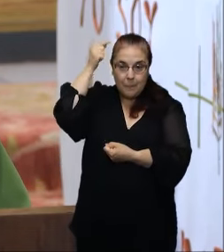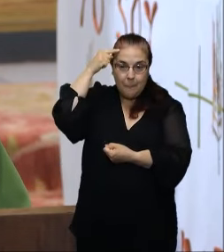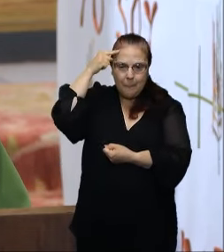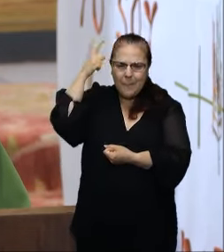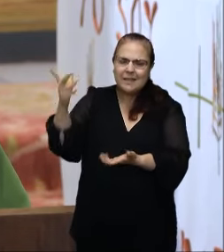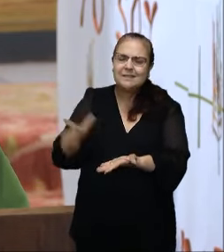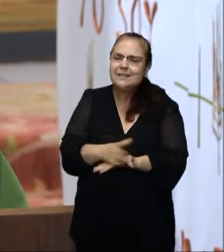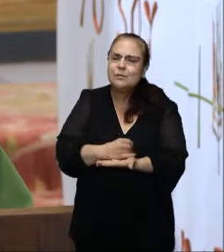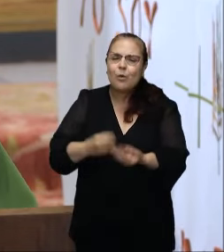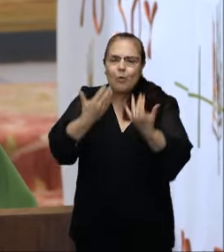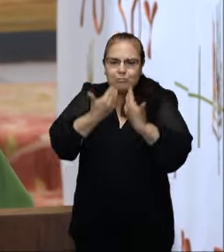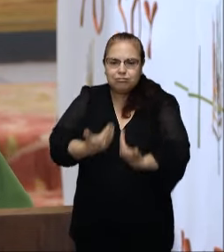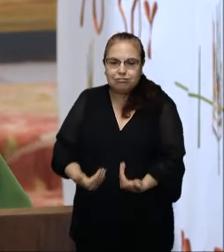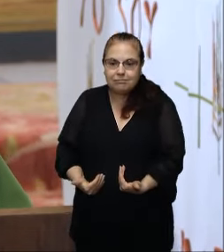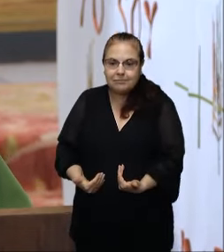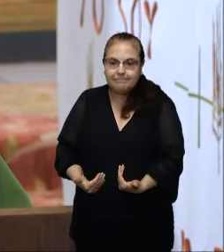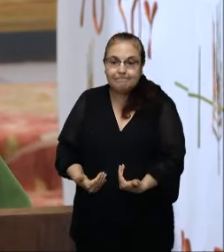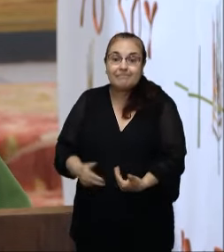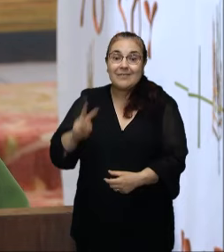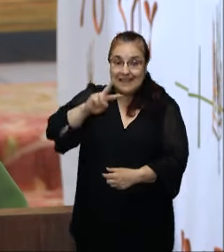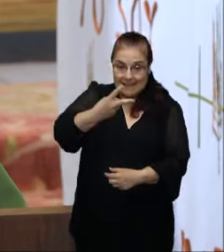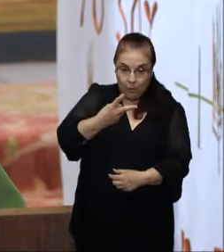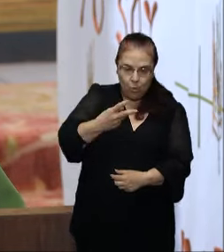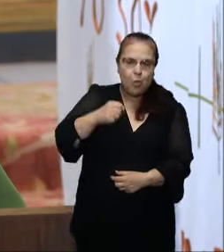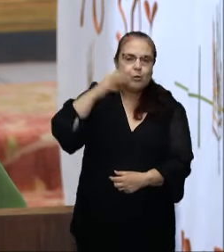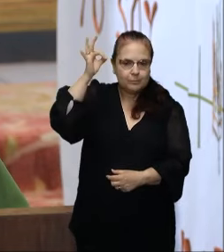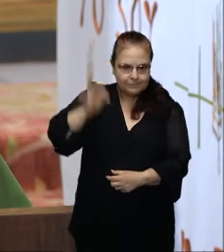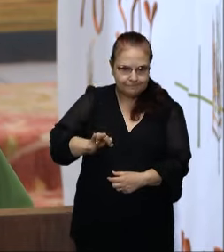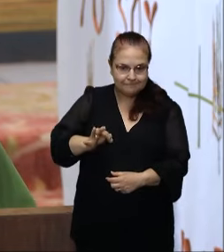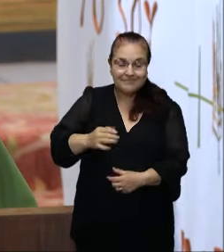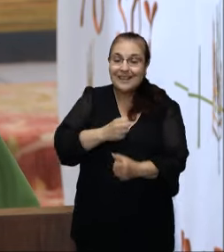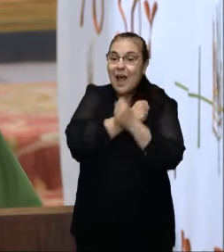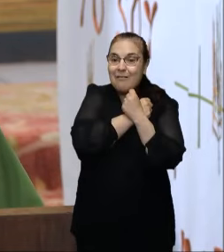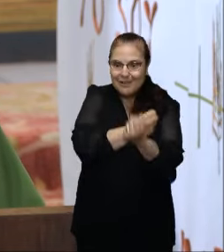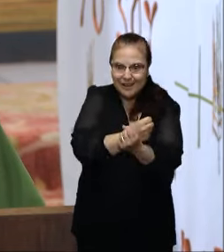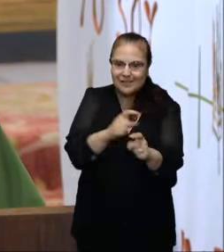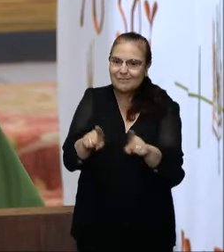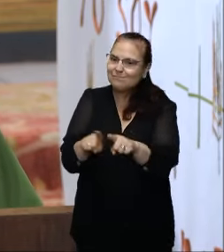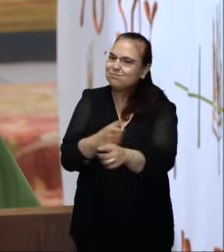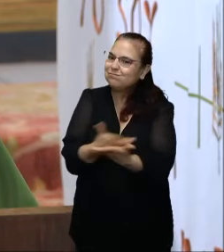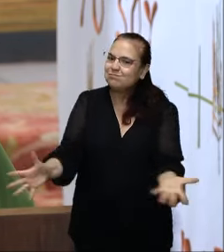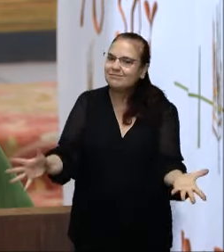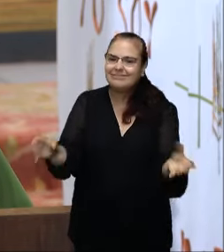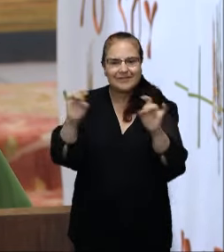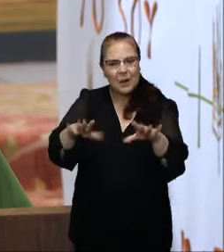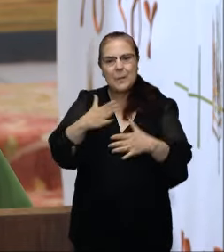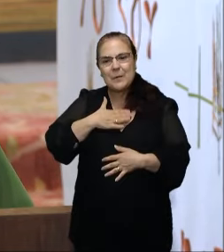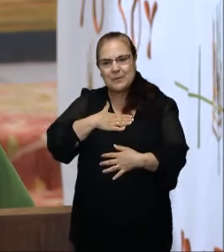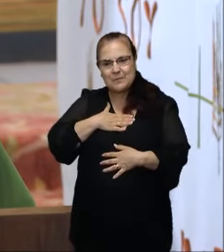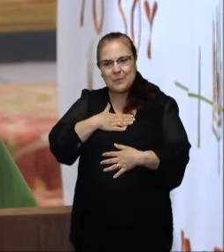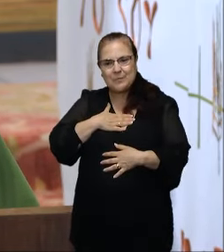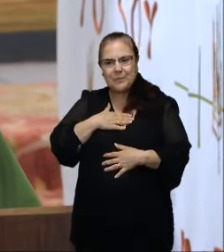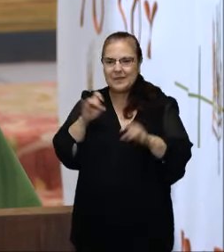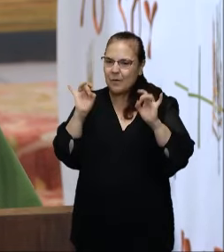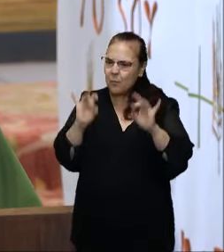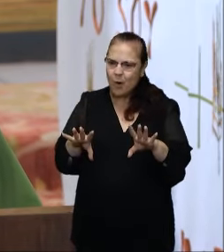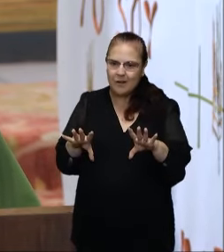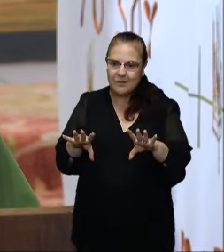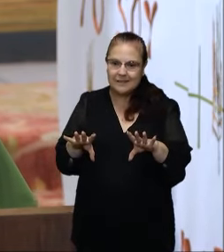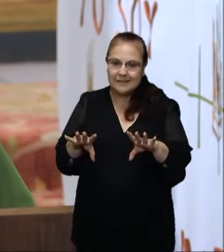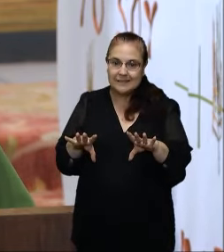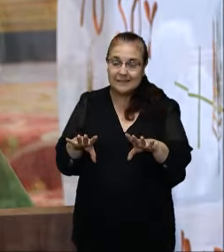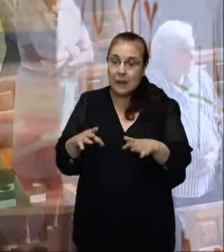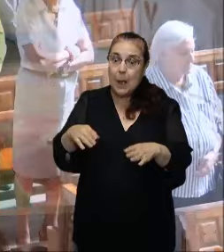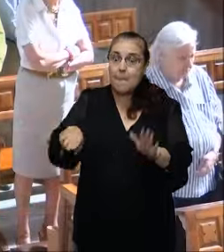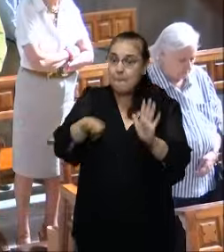ser. El segundo es este, amarás a tu prójimo como a ti mismo. No